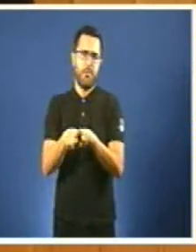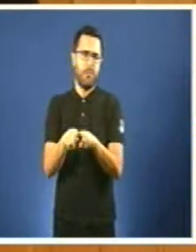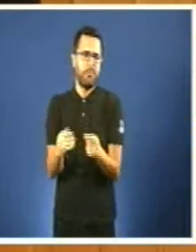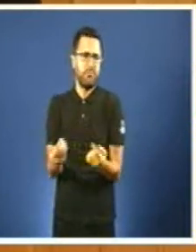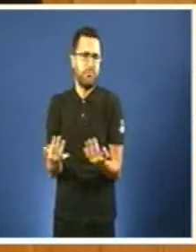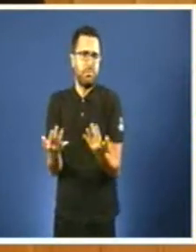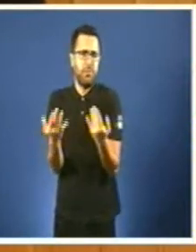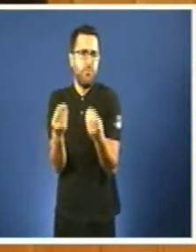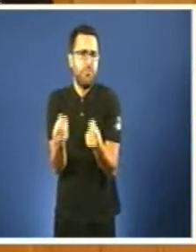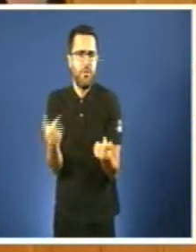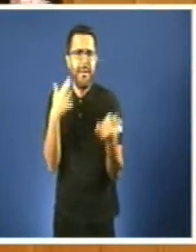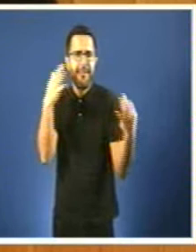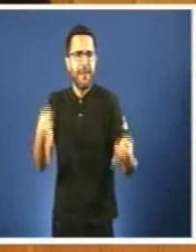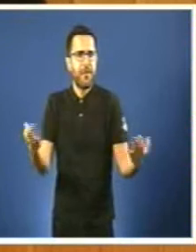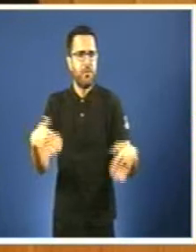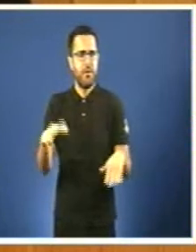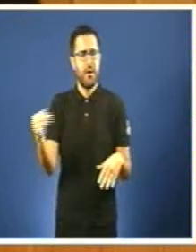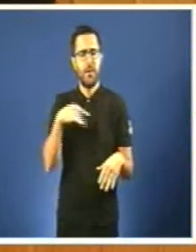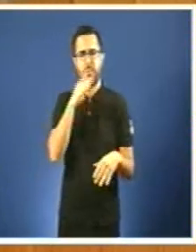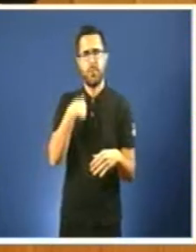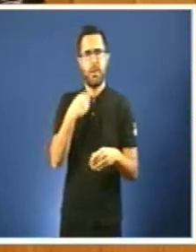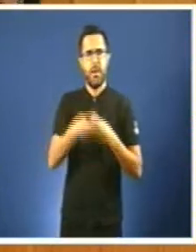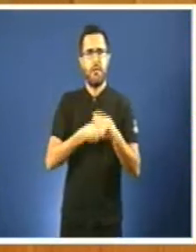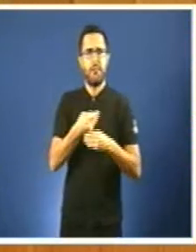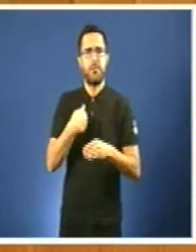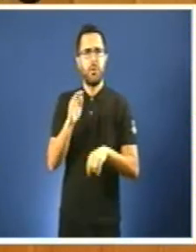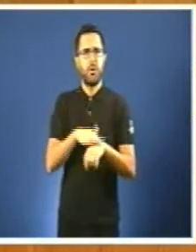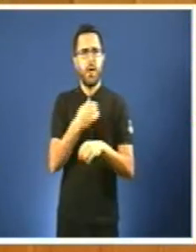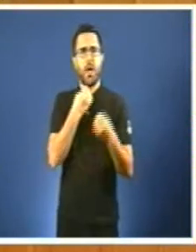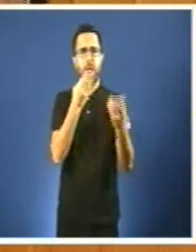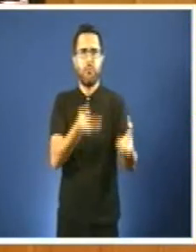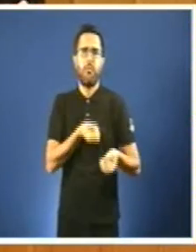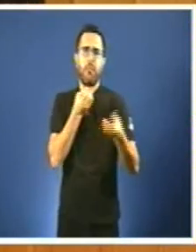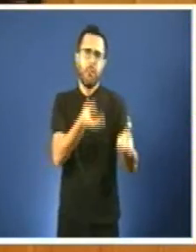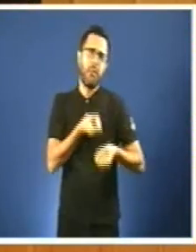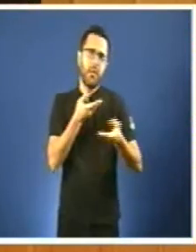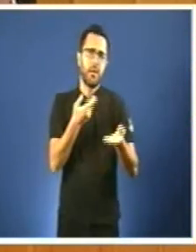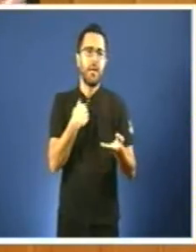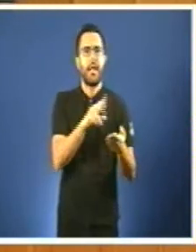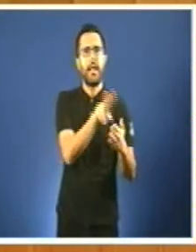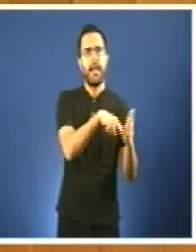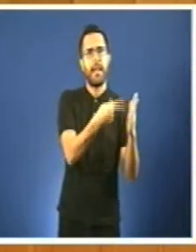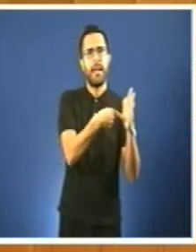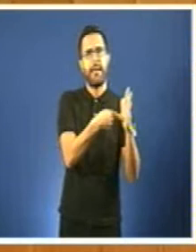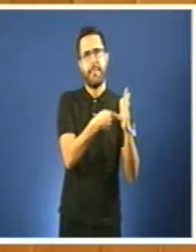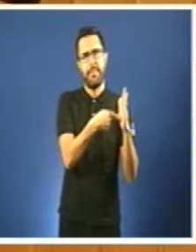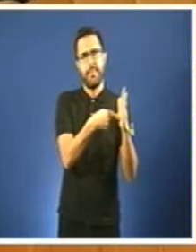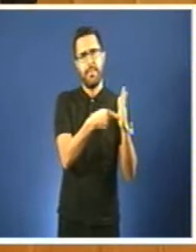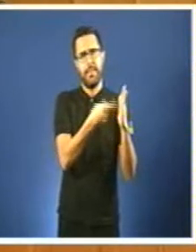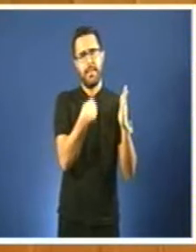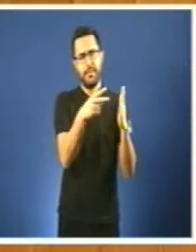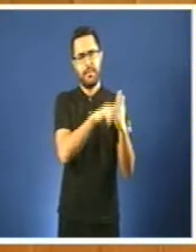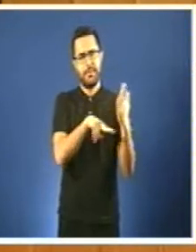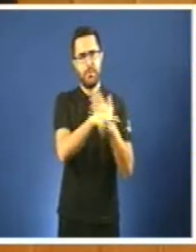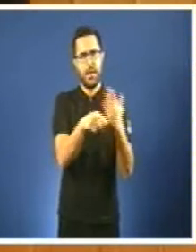facer para encubrir o que está deixando de facer. Anuncia unha nova lei de transparencia para encubrir que non está respetando